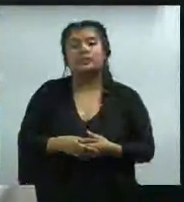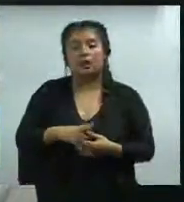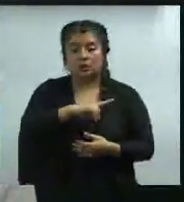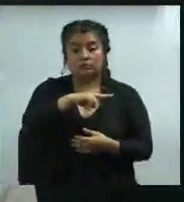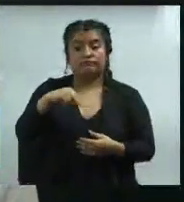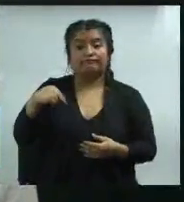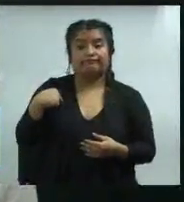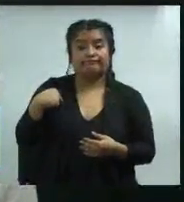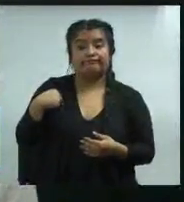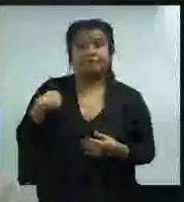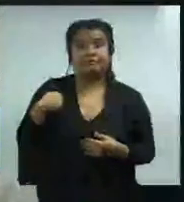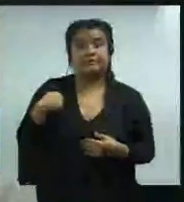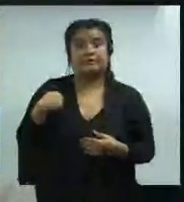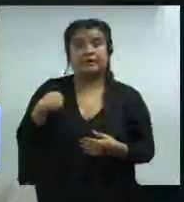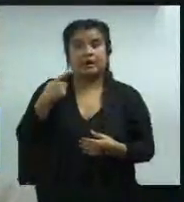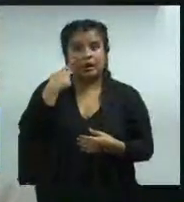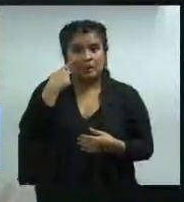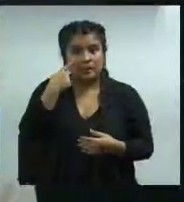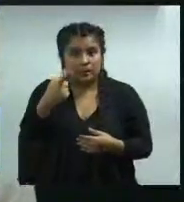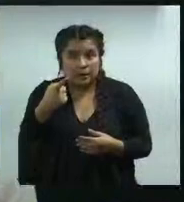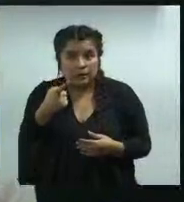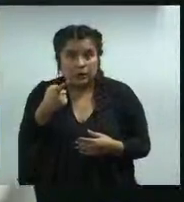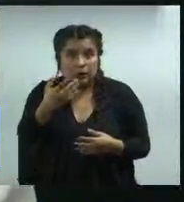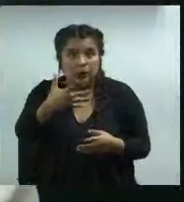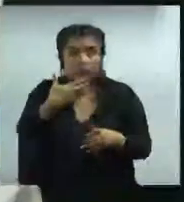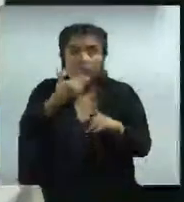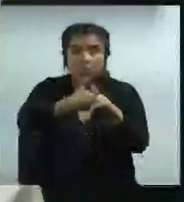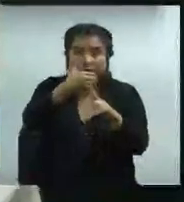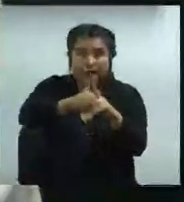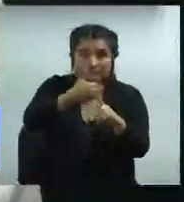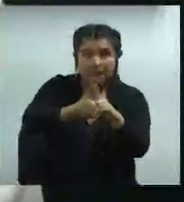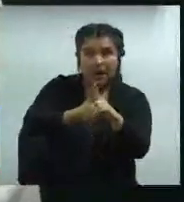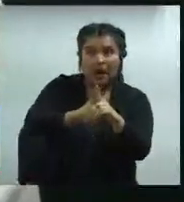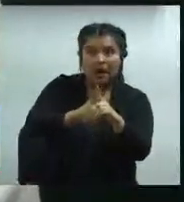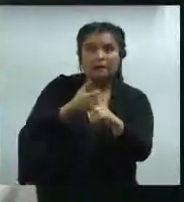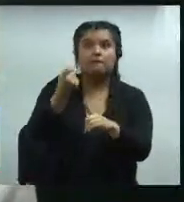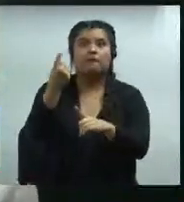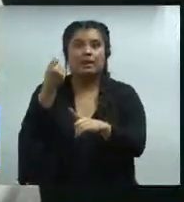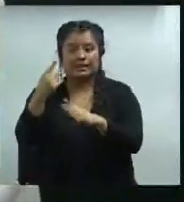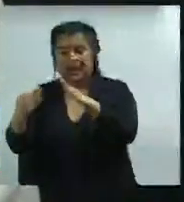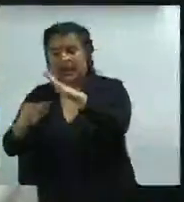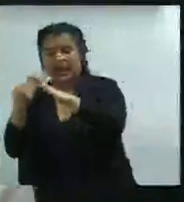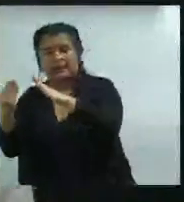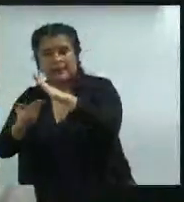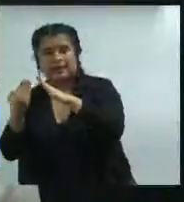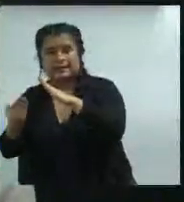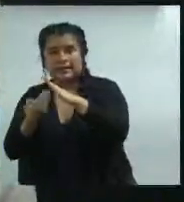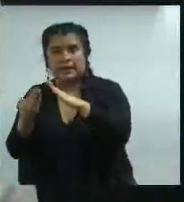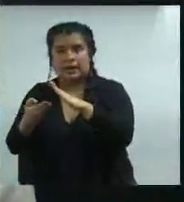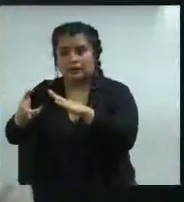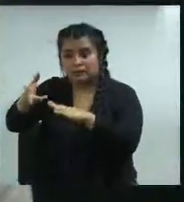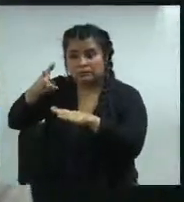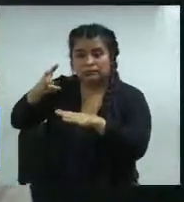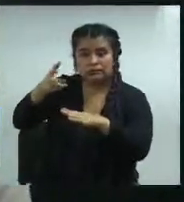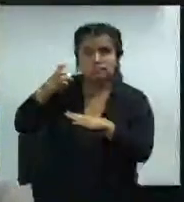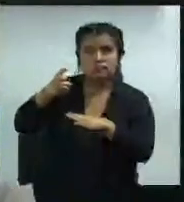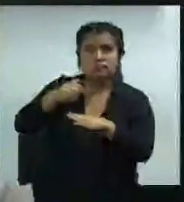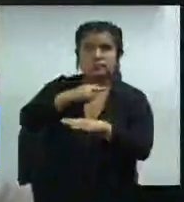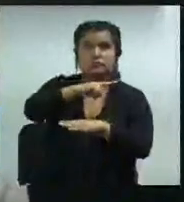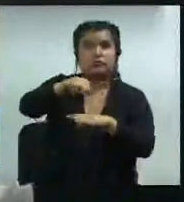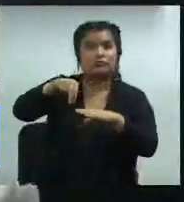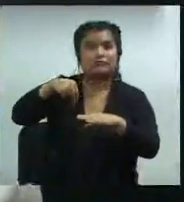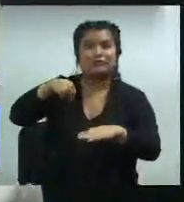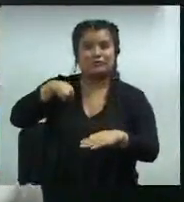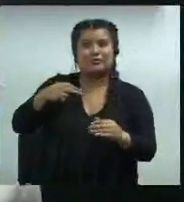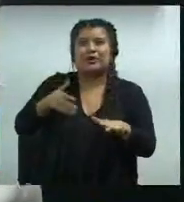estamos yéndonos a la causa, a los efectos y no a la causa. Estamos trabajando con un enfoque